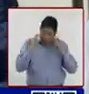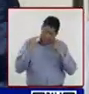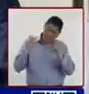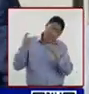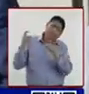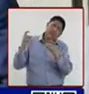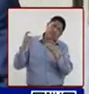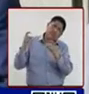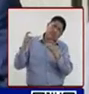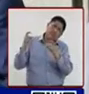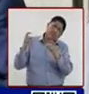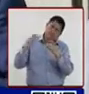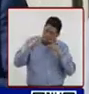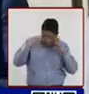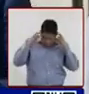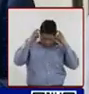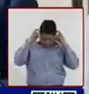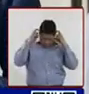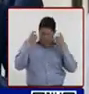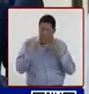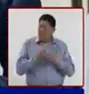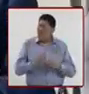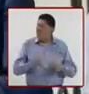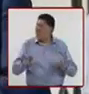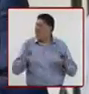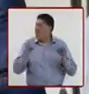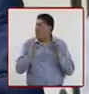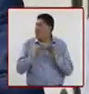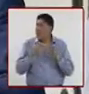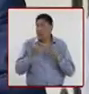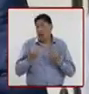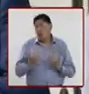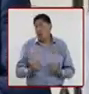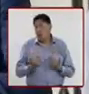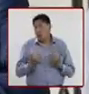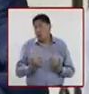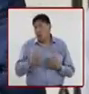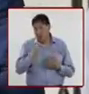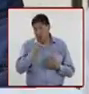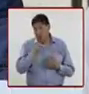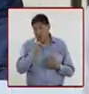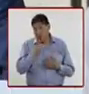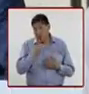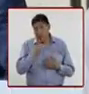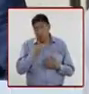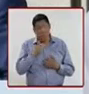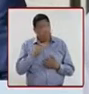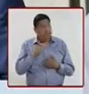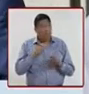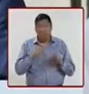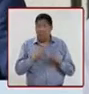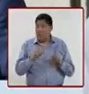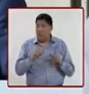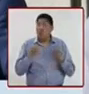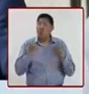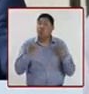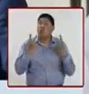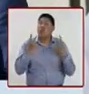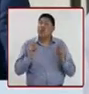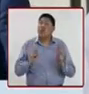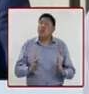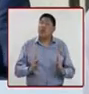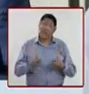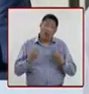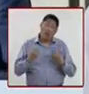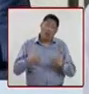pequeño artículo que es el barbijo, llegaría a ser parte, por supuesto, de nuestro cotidiano vivir. Pero también, para mucha gente que